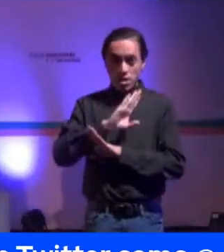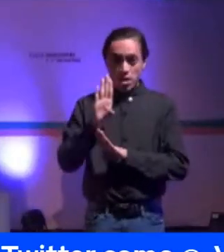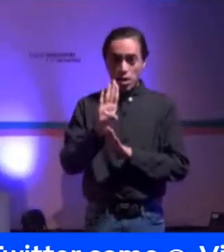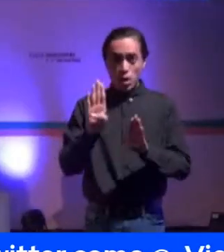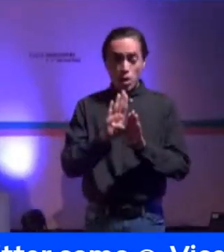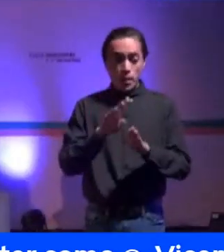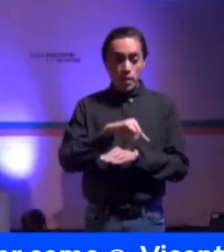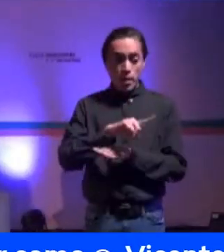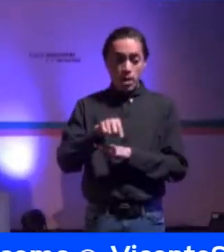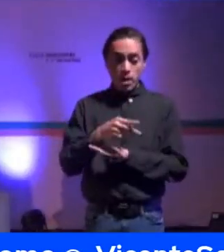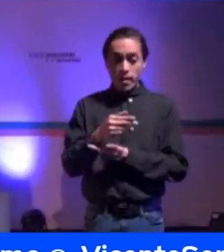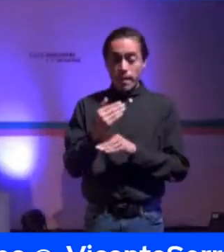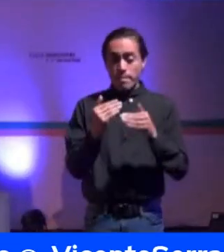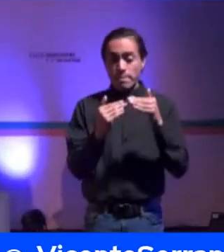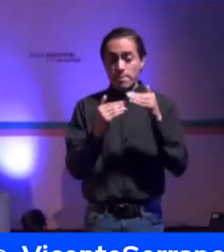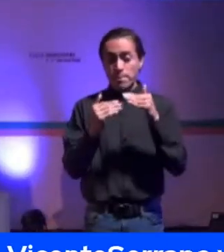misoginia